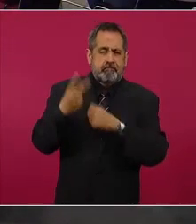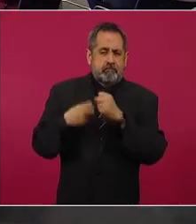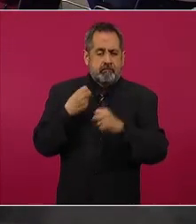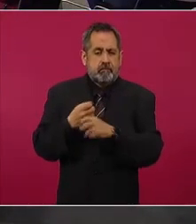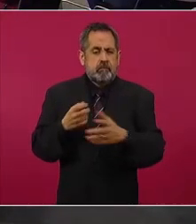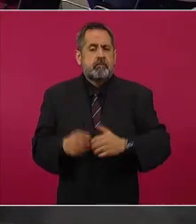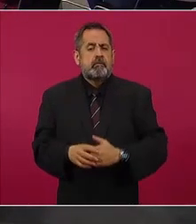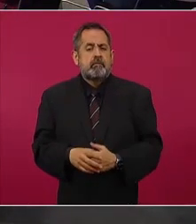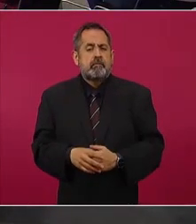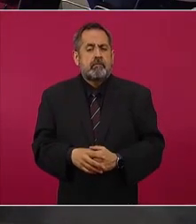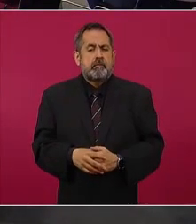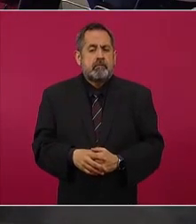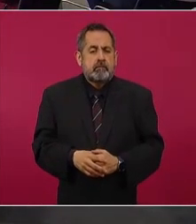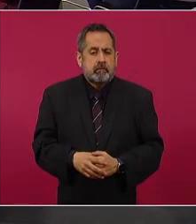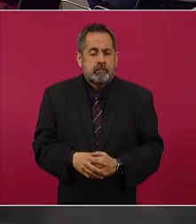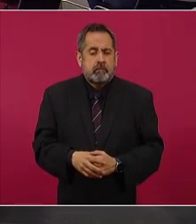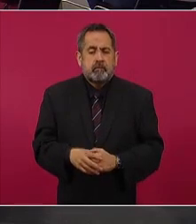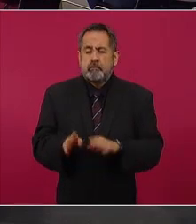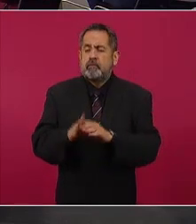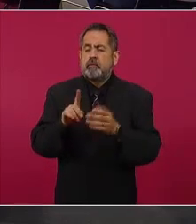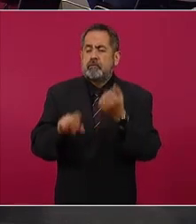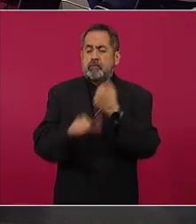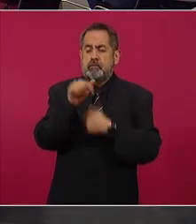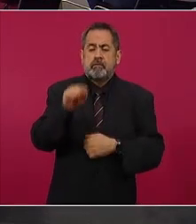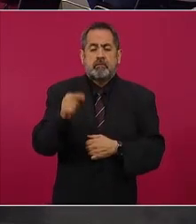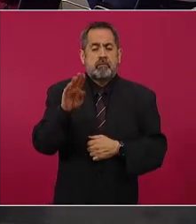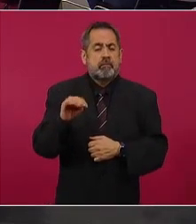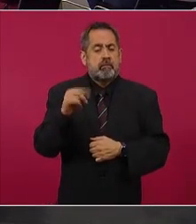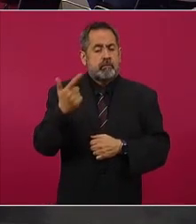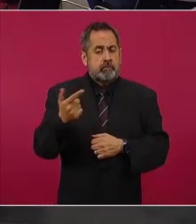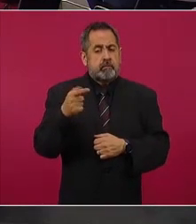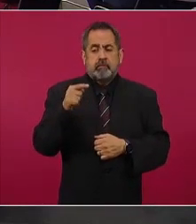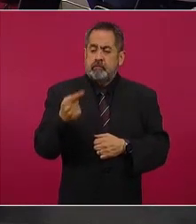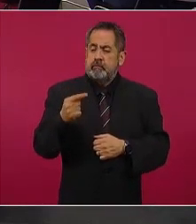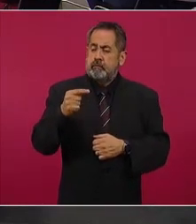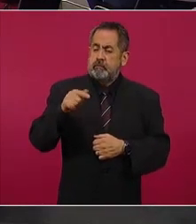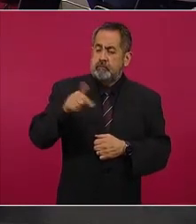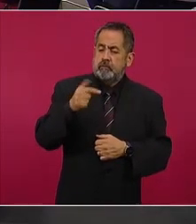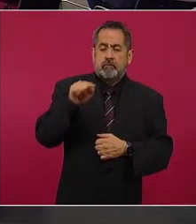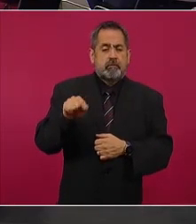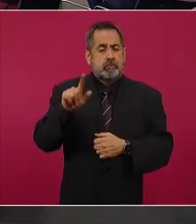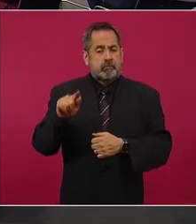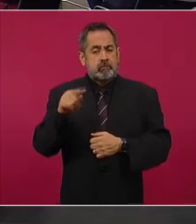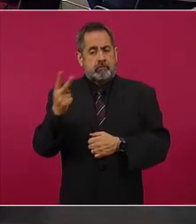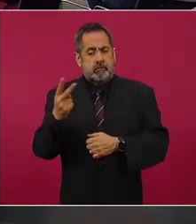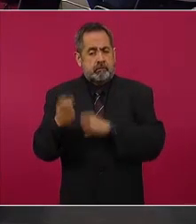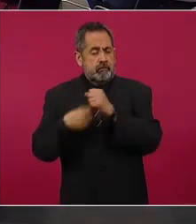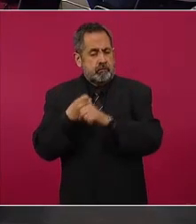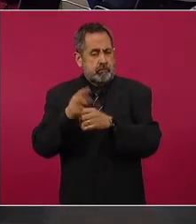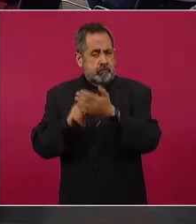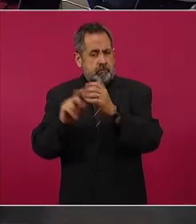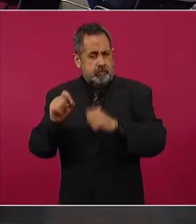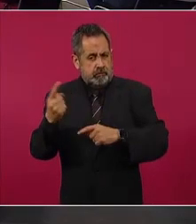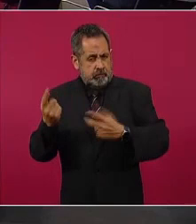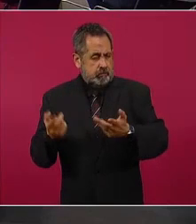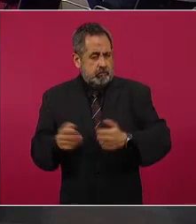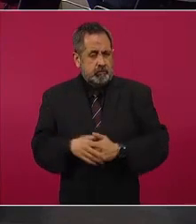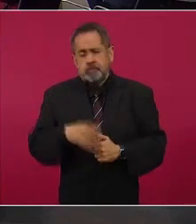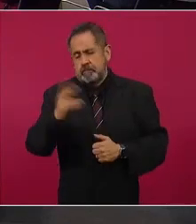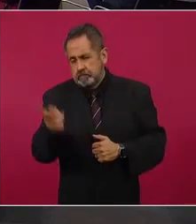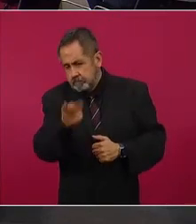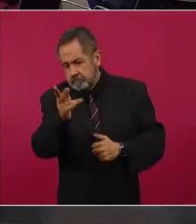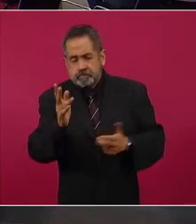años con un 11.97 en el 20 y un 13 puntos 32 en el 21 la